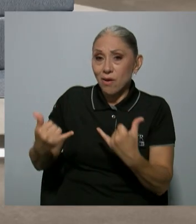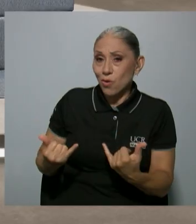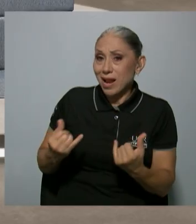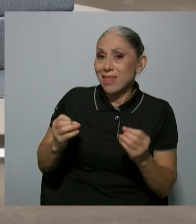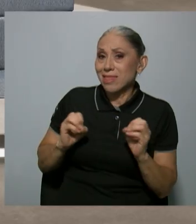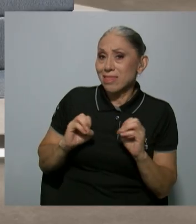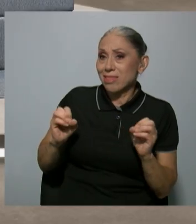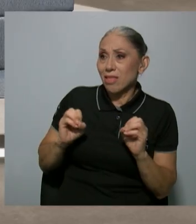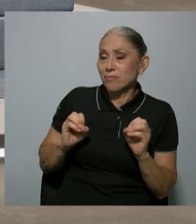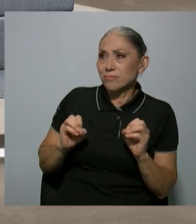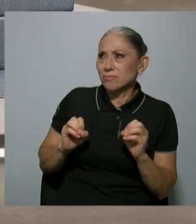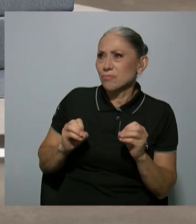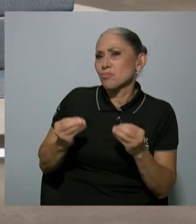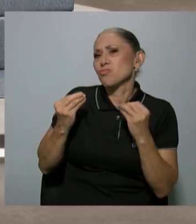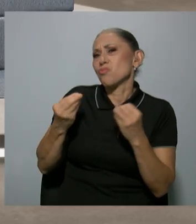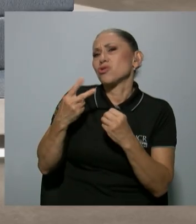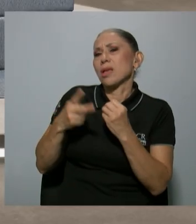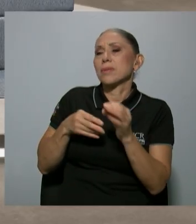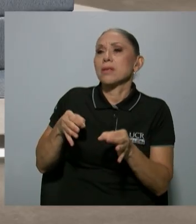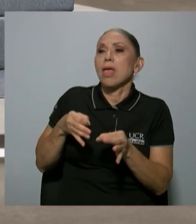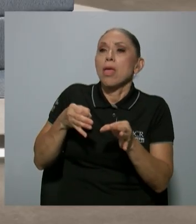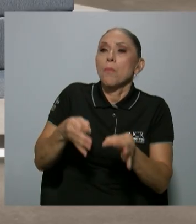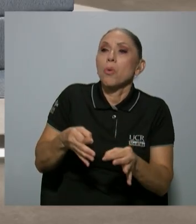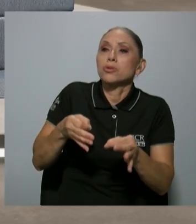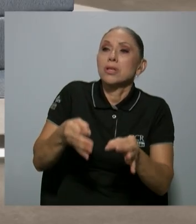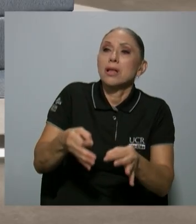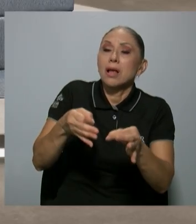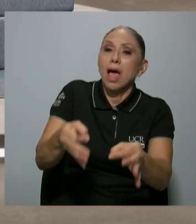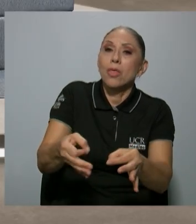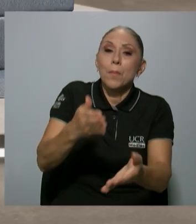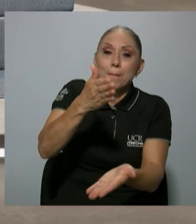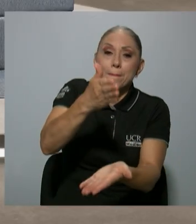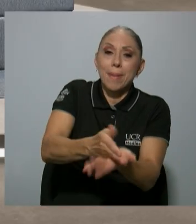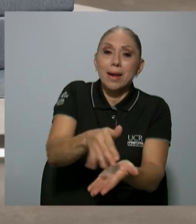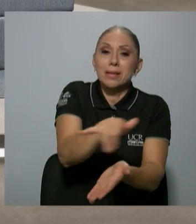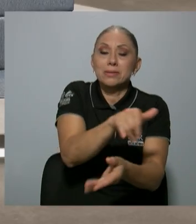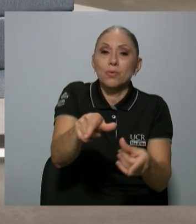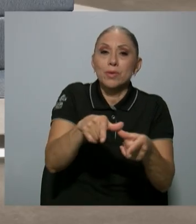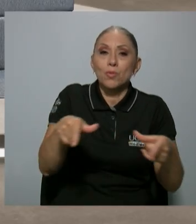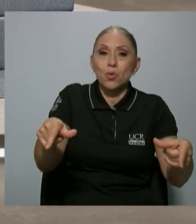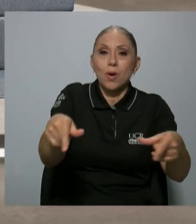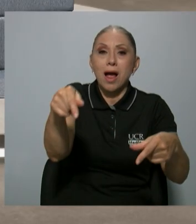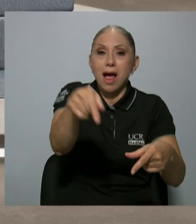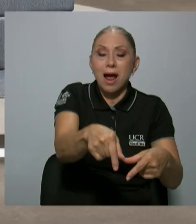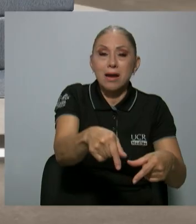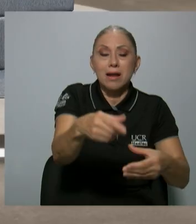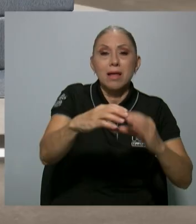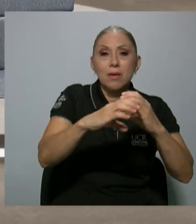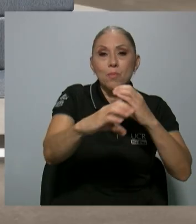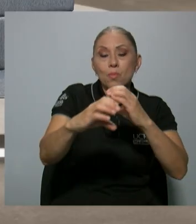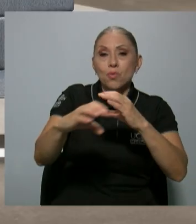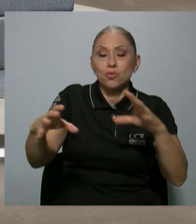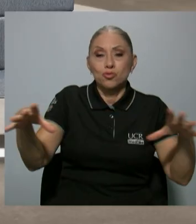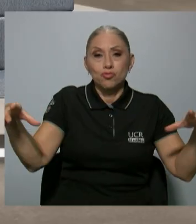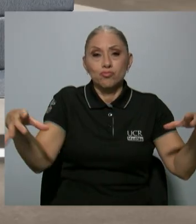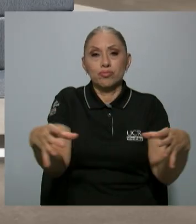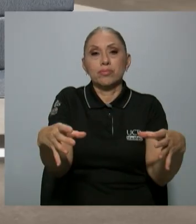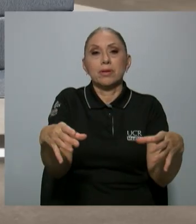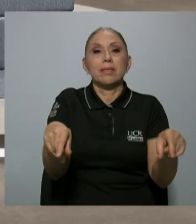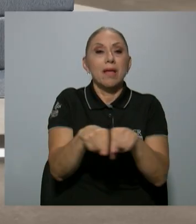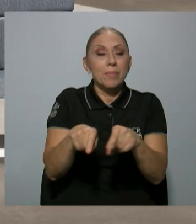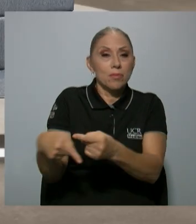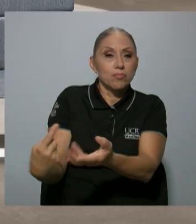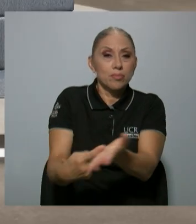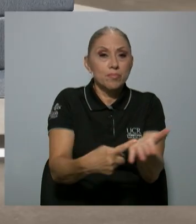se ha postergado no sé cuántas veces la sectorización. Hay una gran discusión sobre la compra de